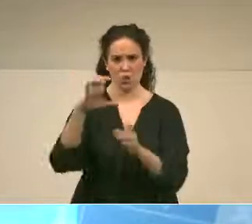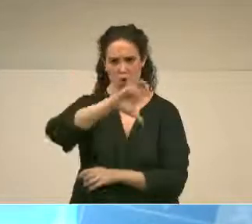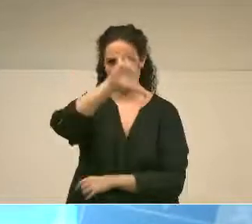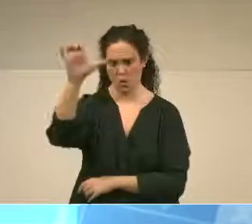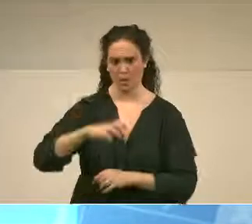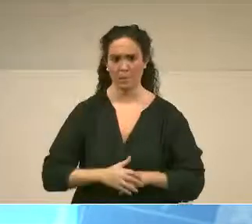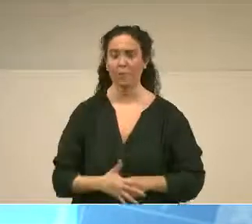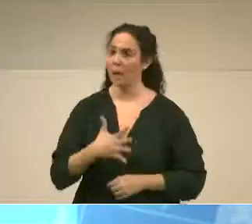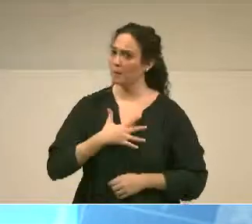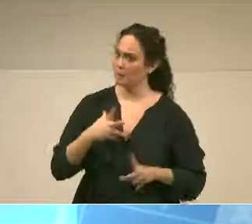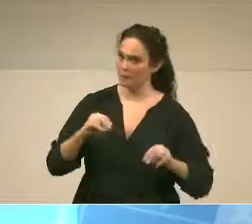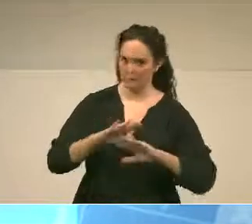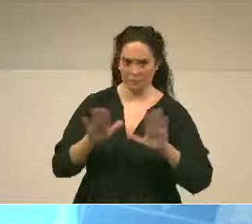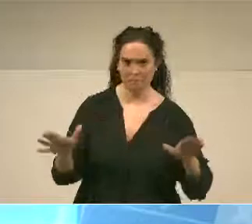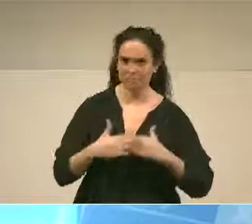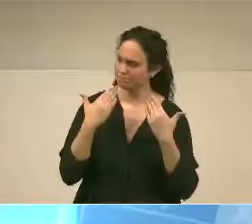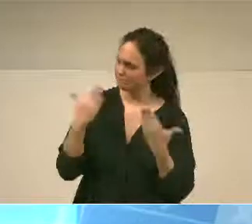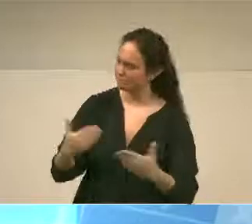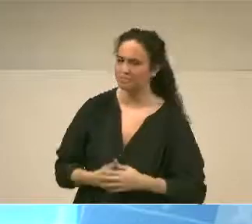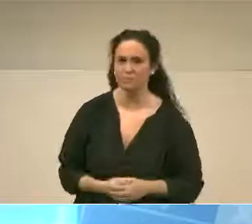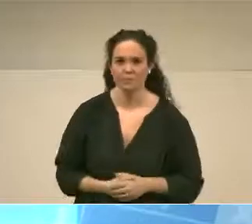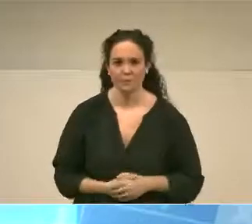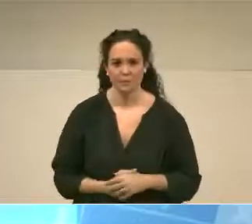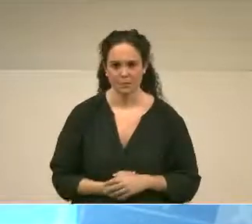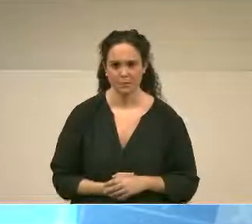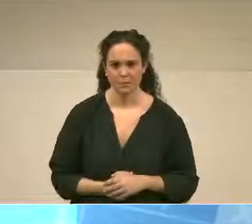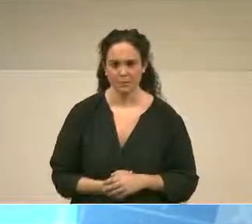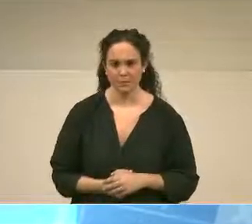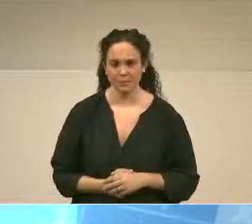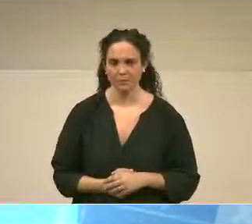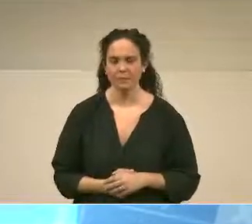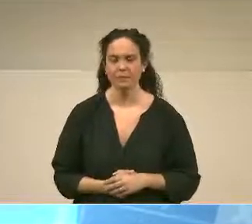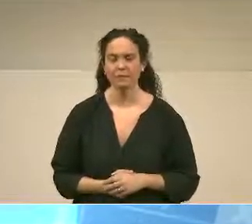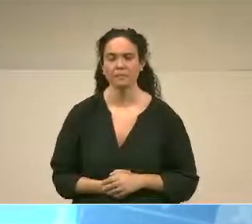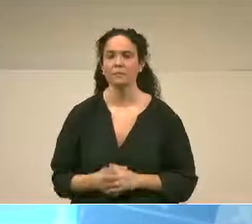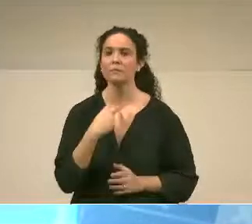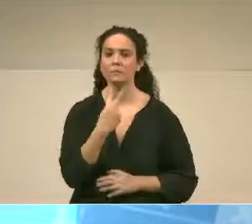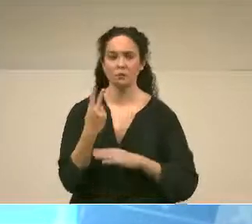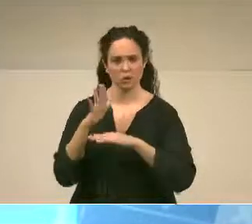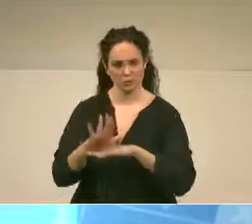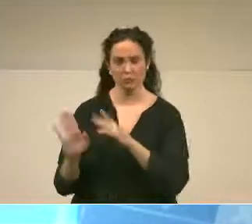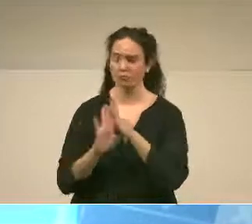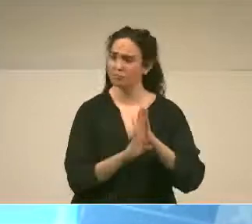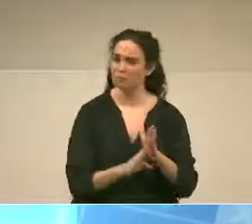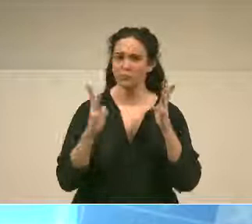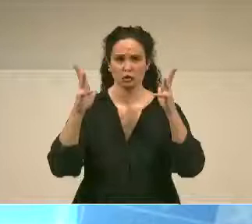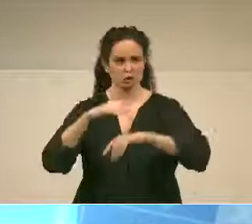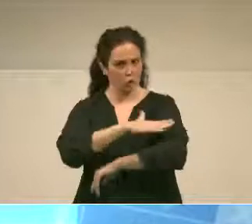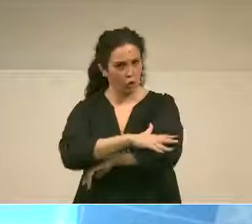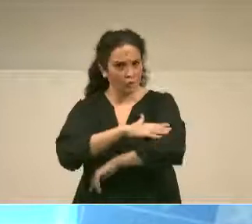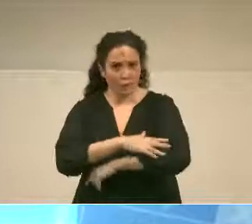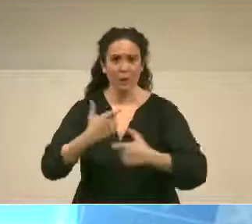Tenere aldetik besterik ez, eskerrik asko. Bestalde, gobernu kontseiluak ontzat eman du, segurtasun